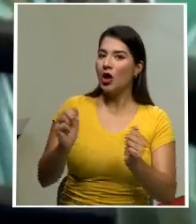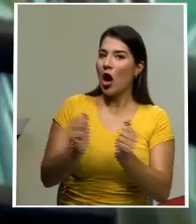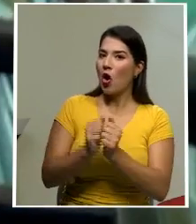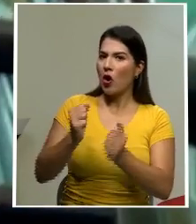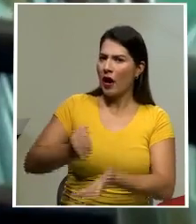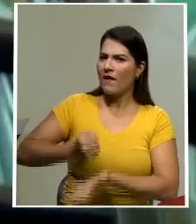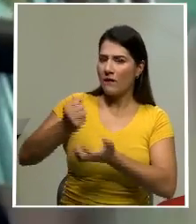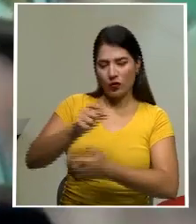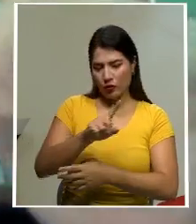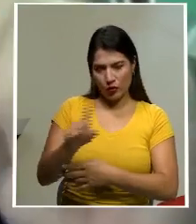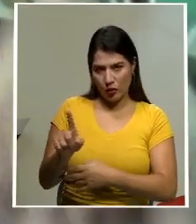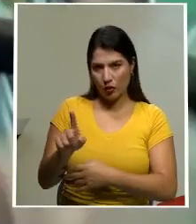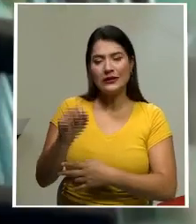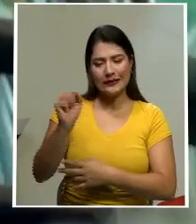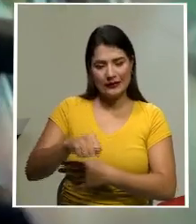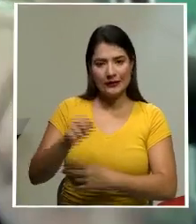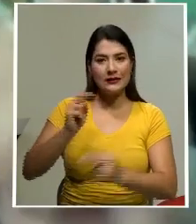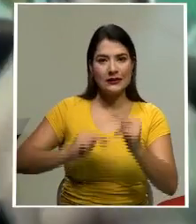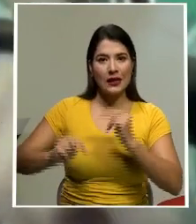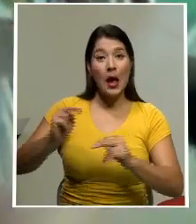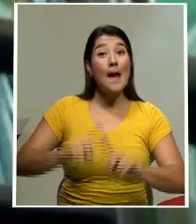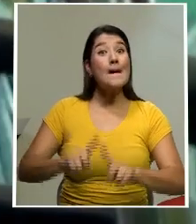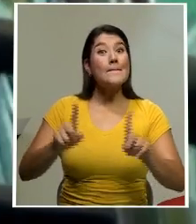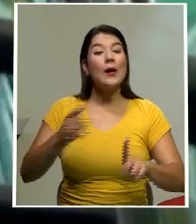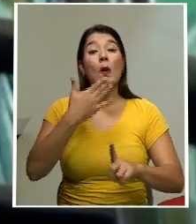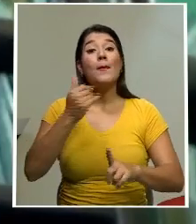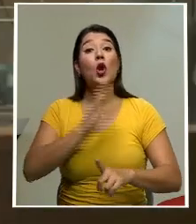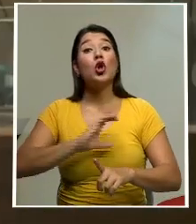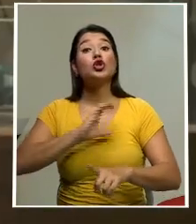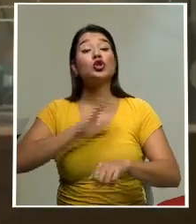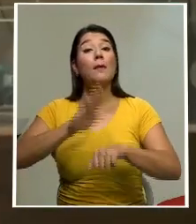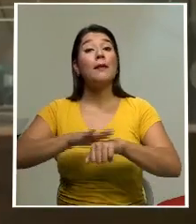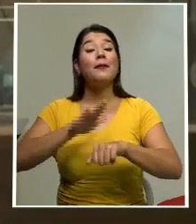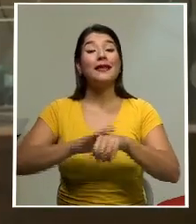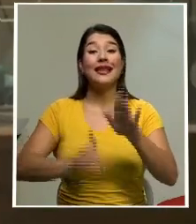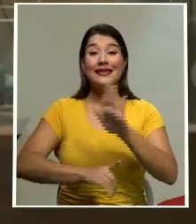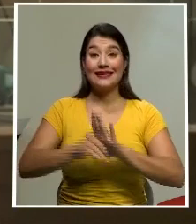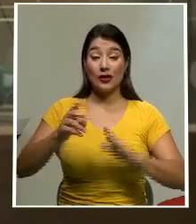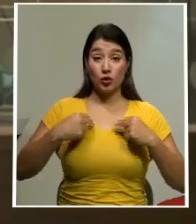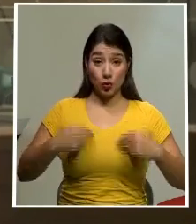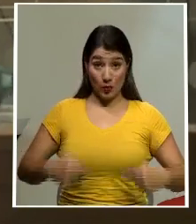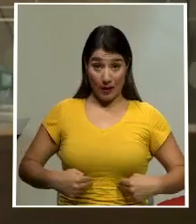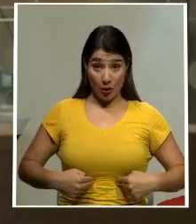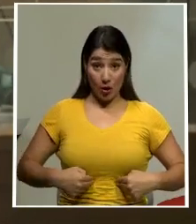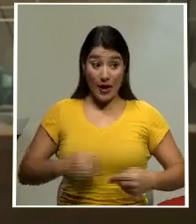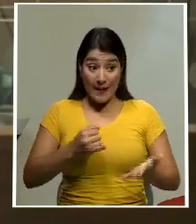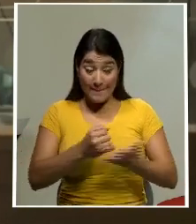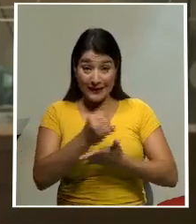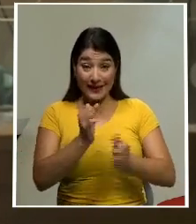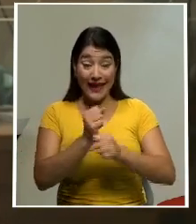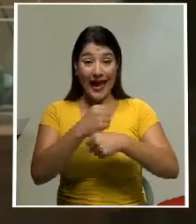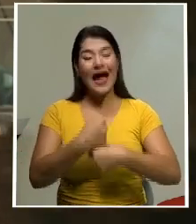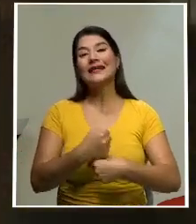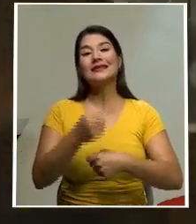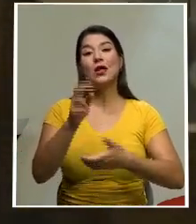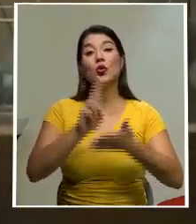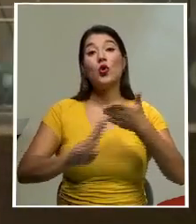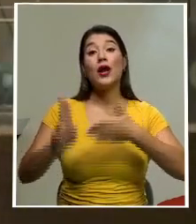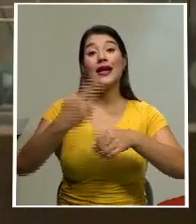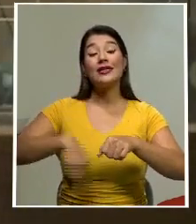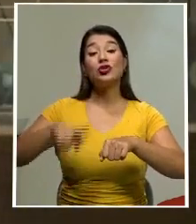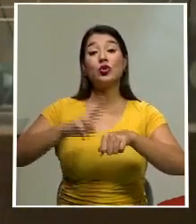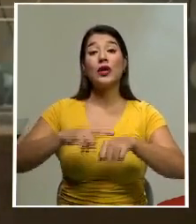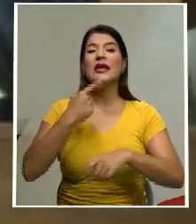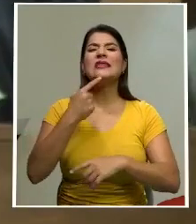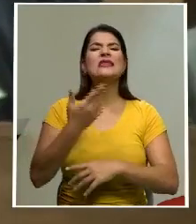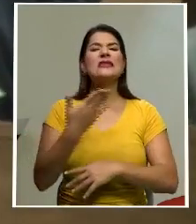esa posición, pero sí en condiciones que nos permita desarrollo humano. El análisis de la Universidad Nacional también advirtió que el gobierno tendrá